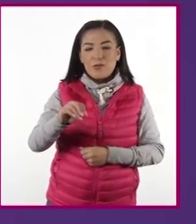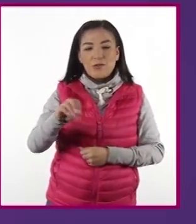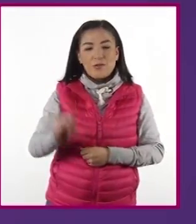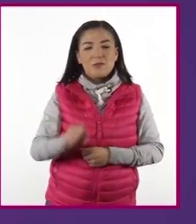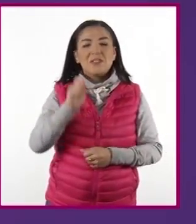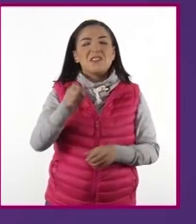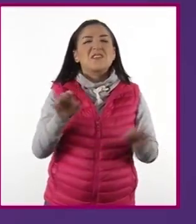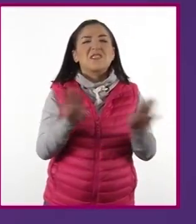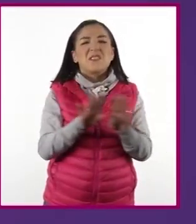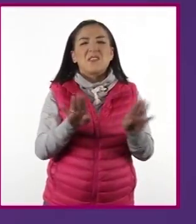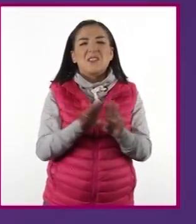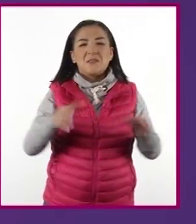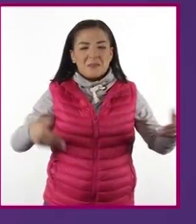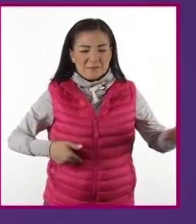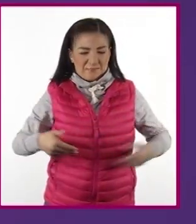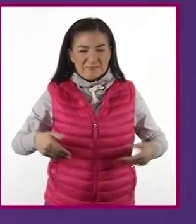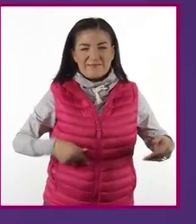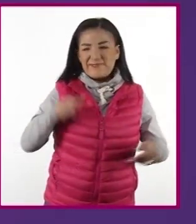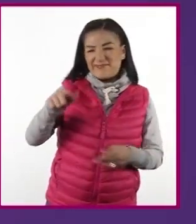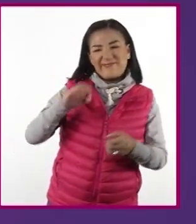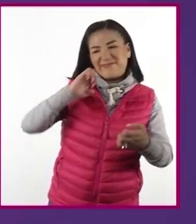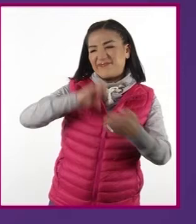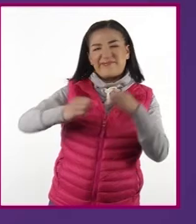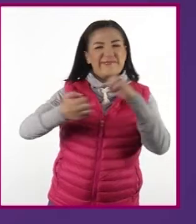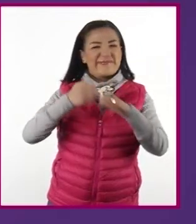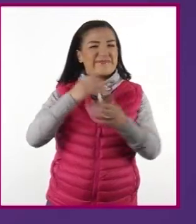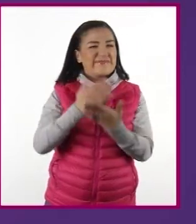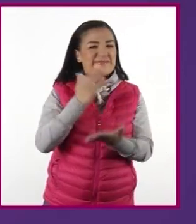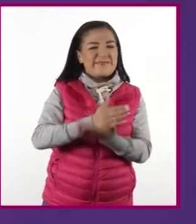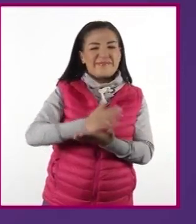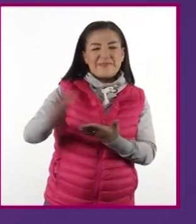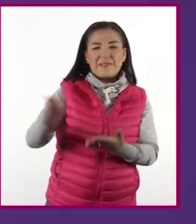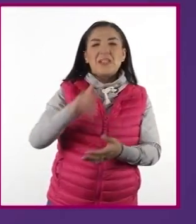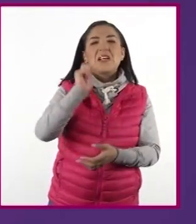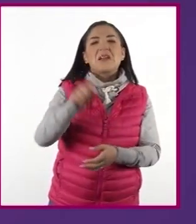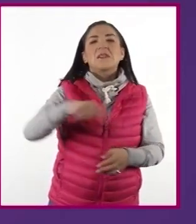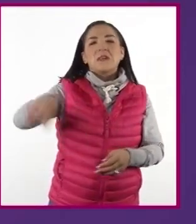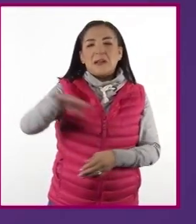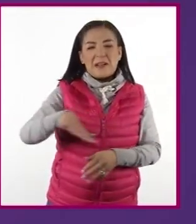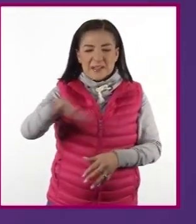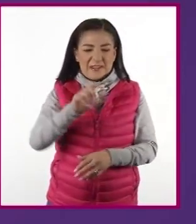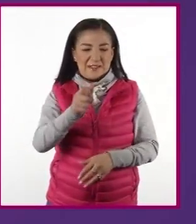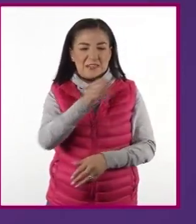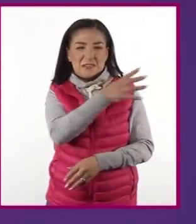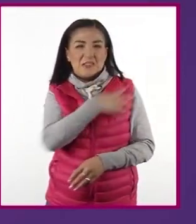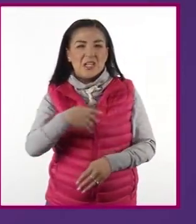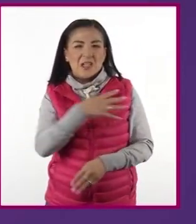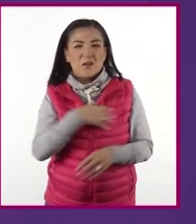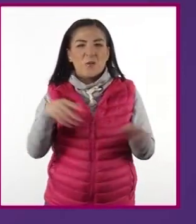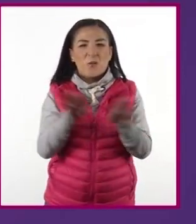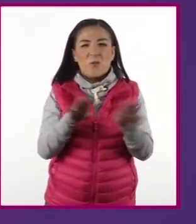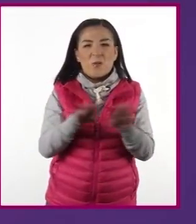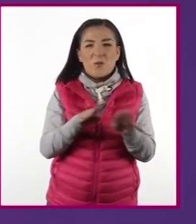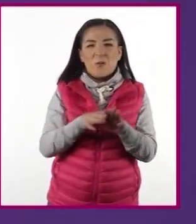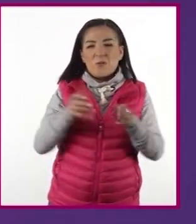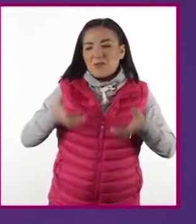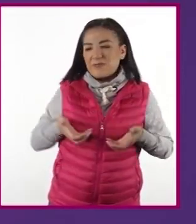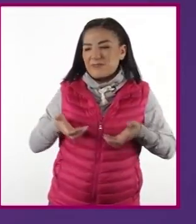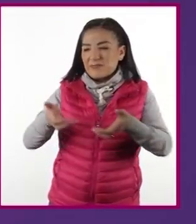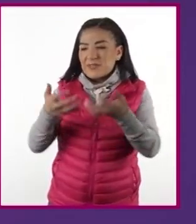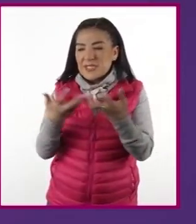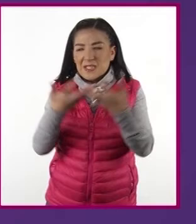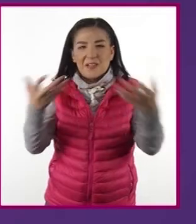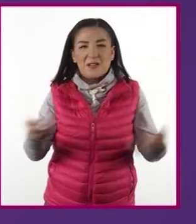demasiadas veces como los enemigos. Enemigos por ser los hijos de la tierra, por tener intereses en la